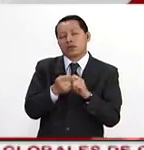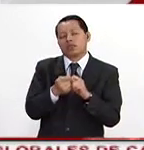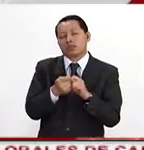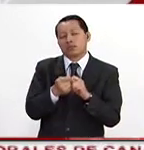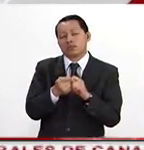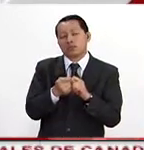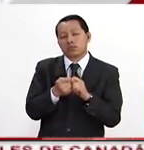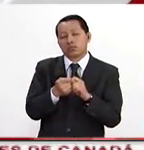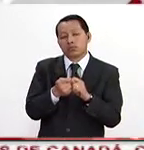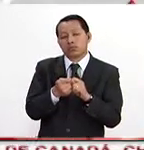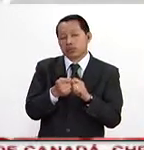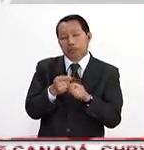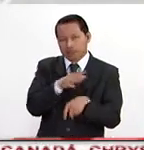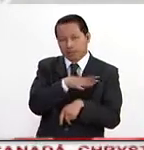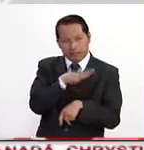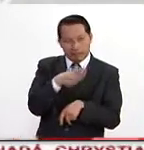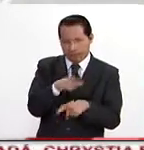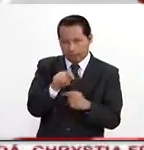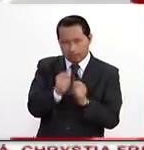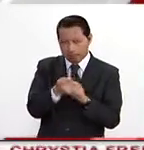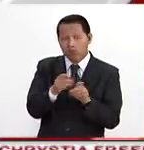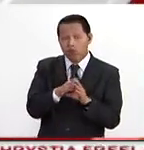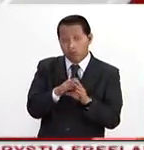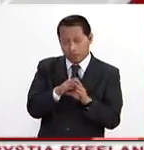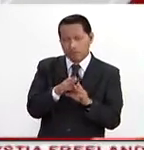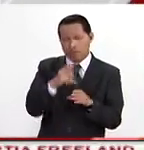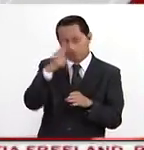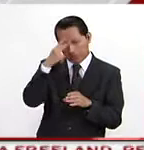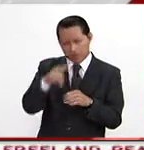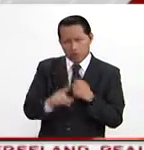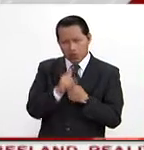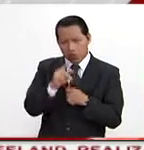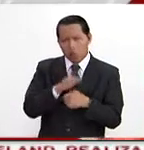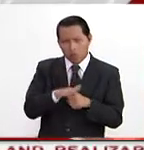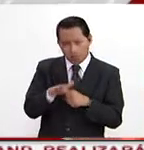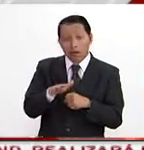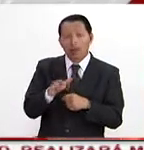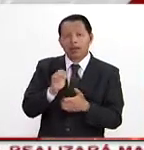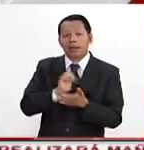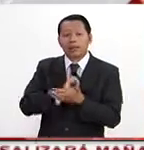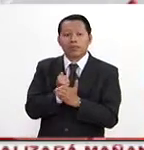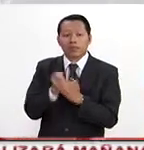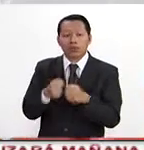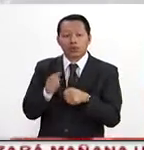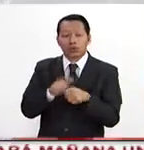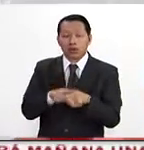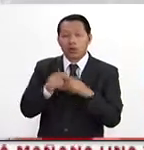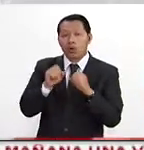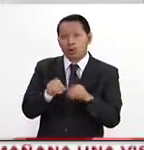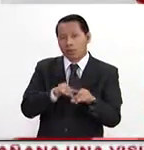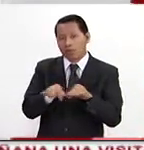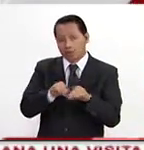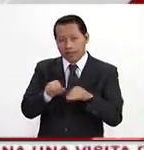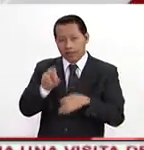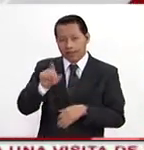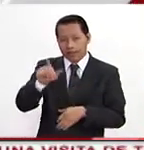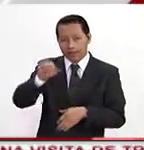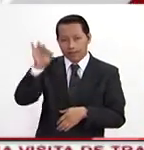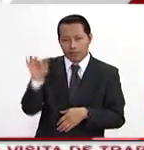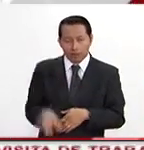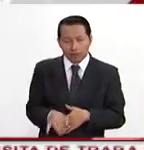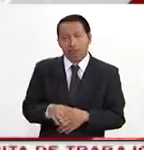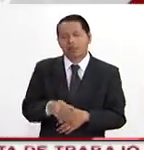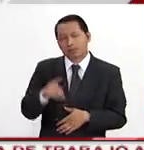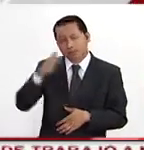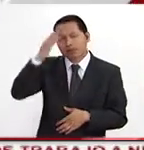trans en general no en méxico hoy día la discriminación social y laboral 37 por ciento